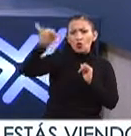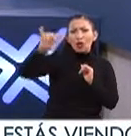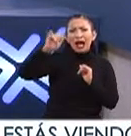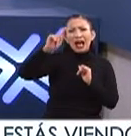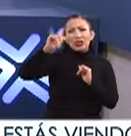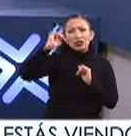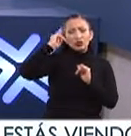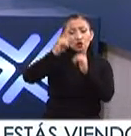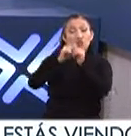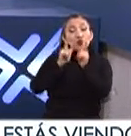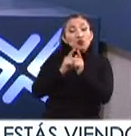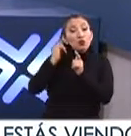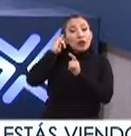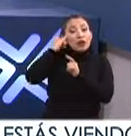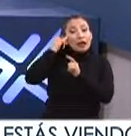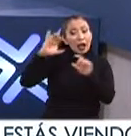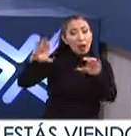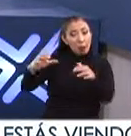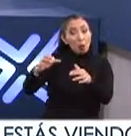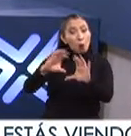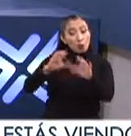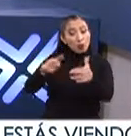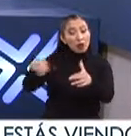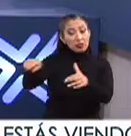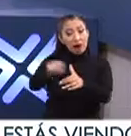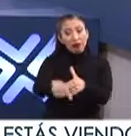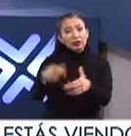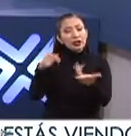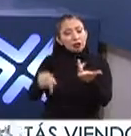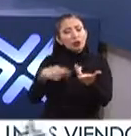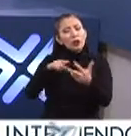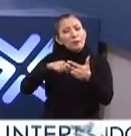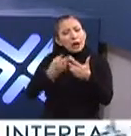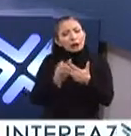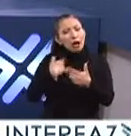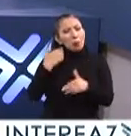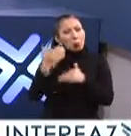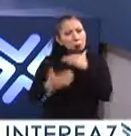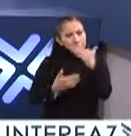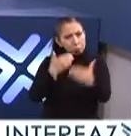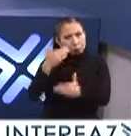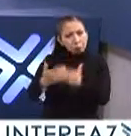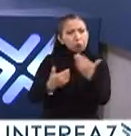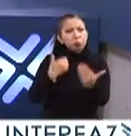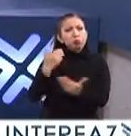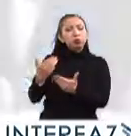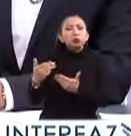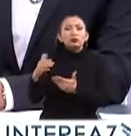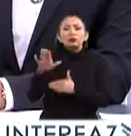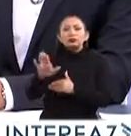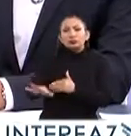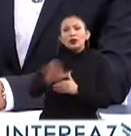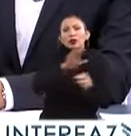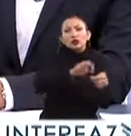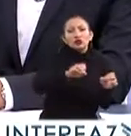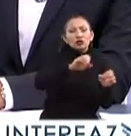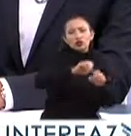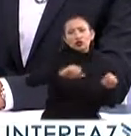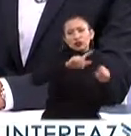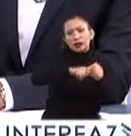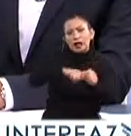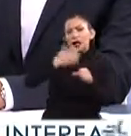comunidades indígenas directamente, que bueno, pues seguramente has emprendido un desarrollo entre lo social,